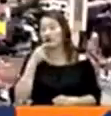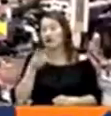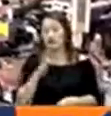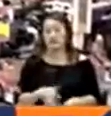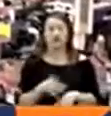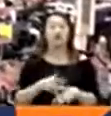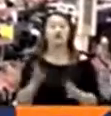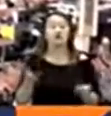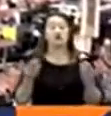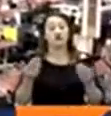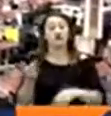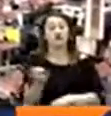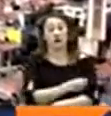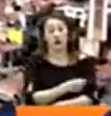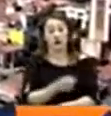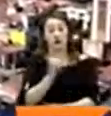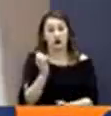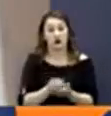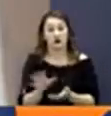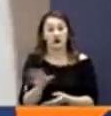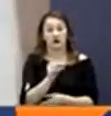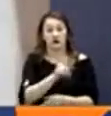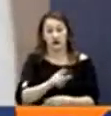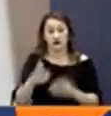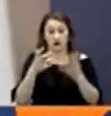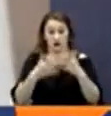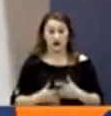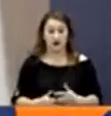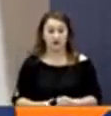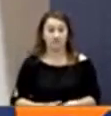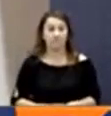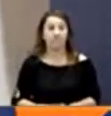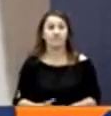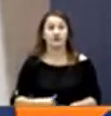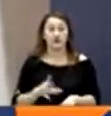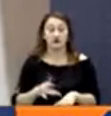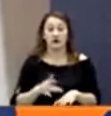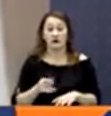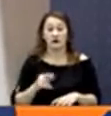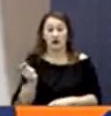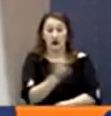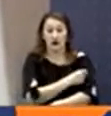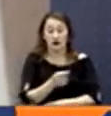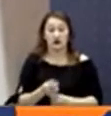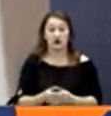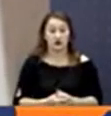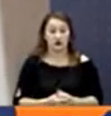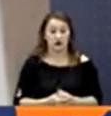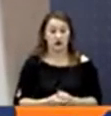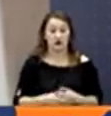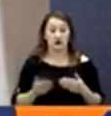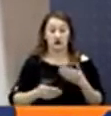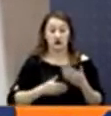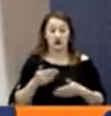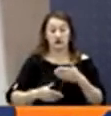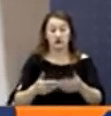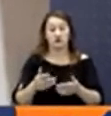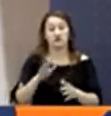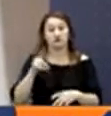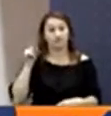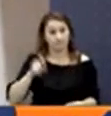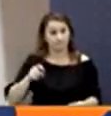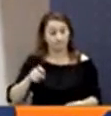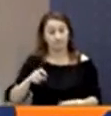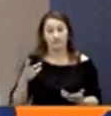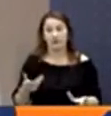la vacunación obligatoria para los empresarios. Estimular la vacunación como un procedimiento